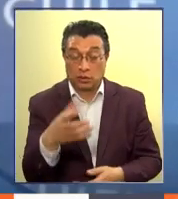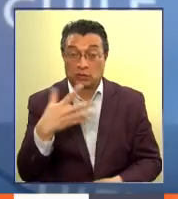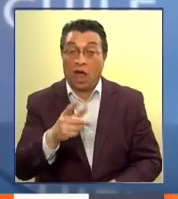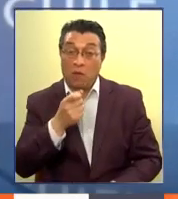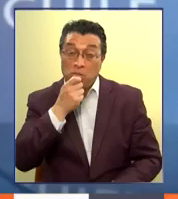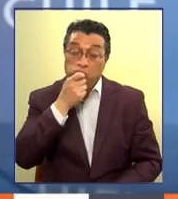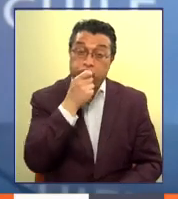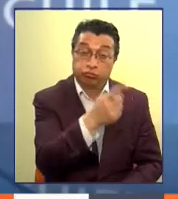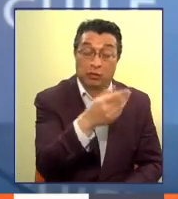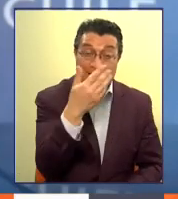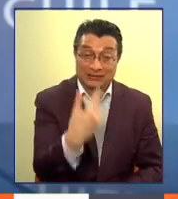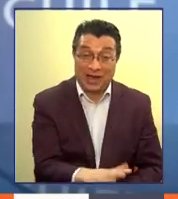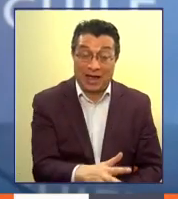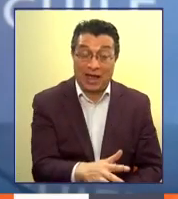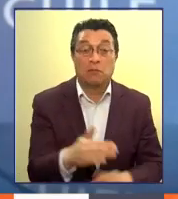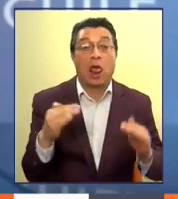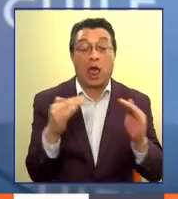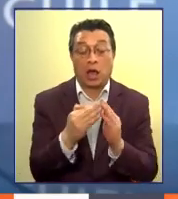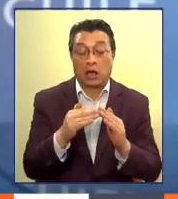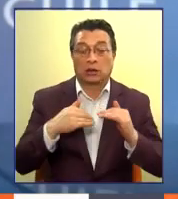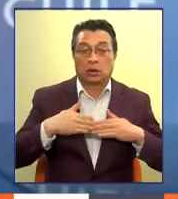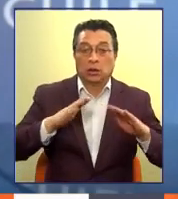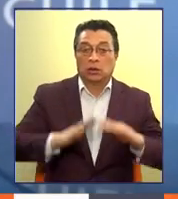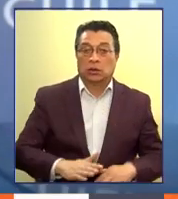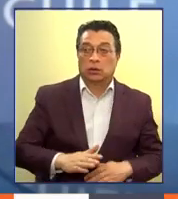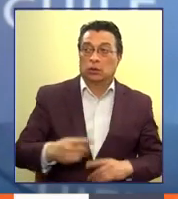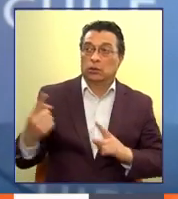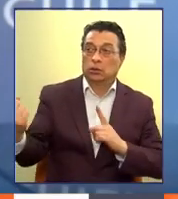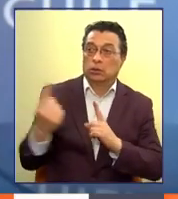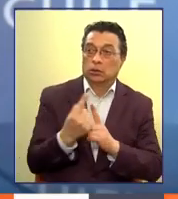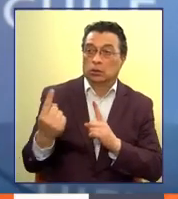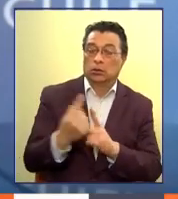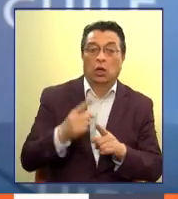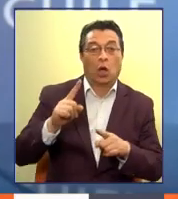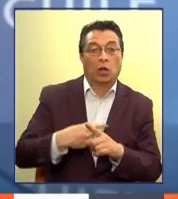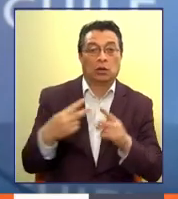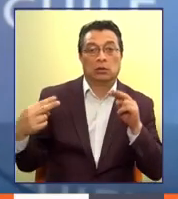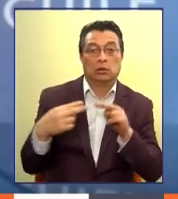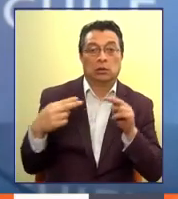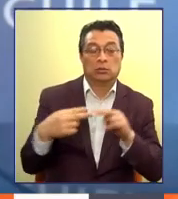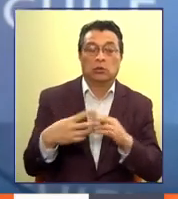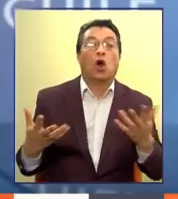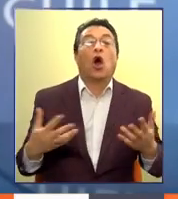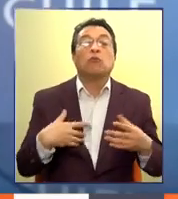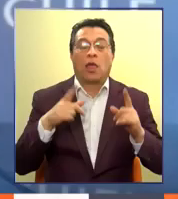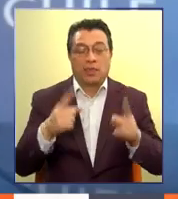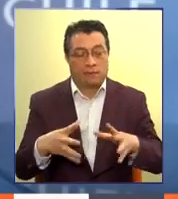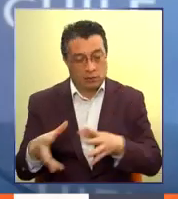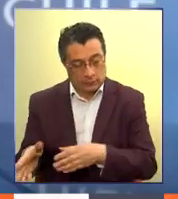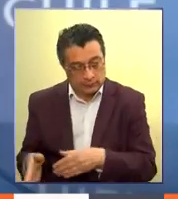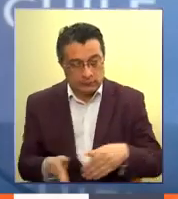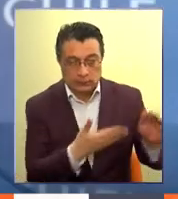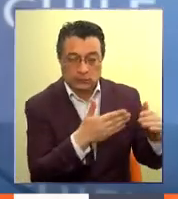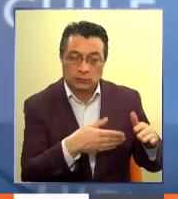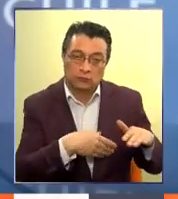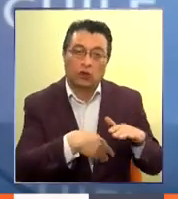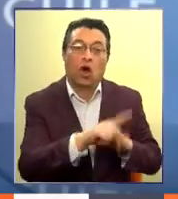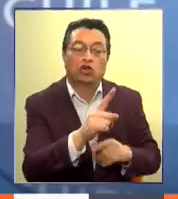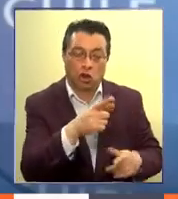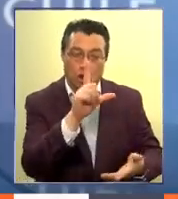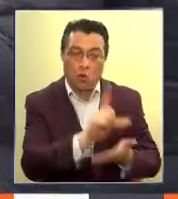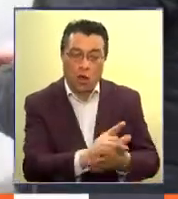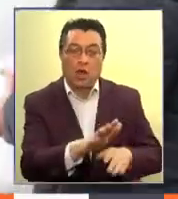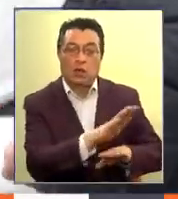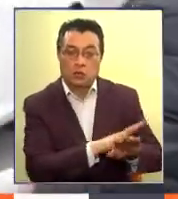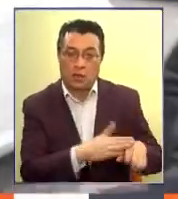denuncia, suele quedarse en casa. Entonces, como también tiene que haber formas de poder retirarlas del lugar de peligro y protegerle y